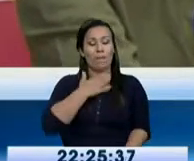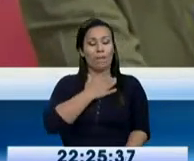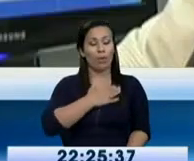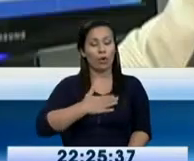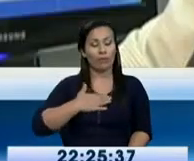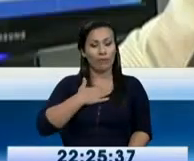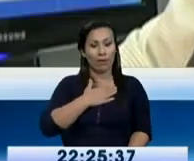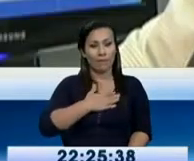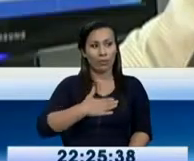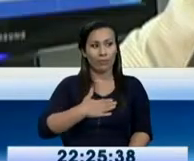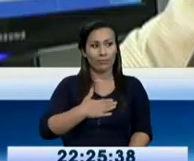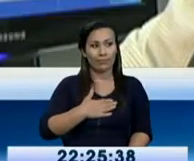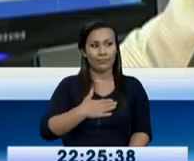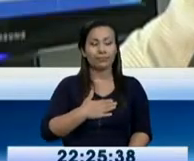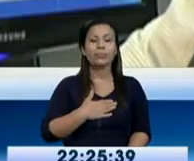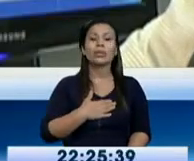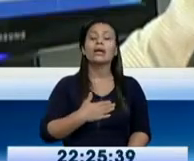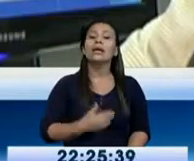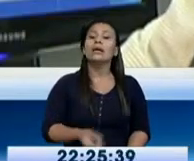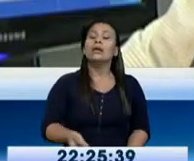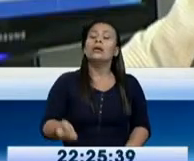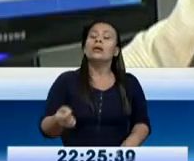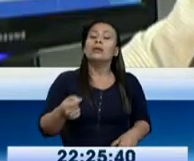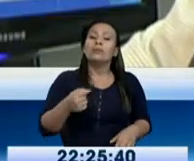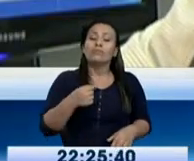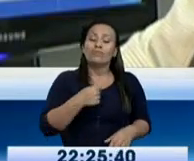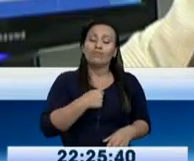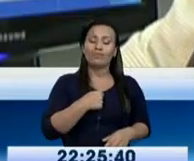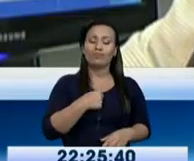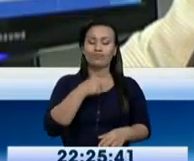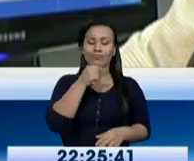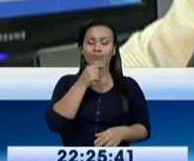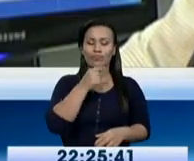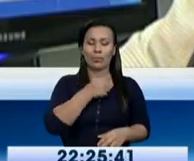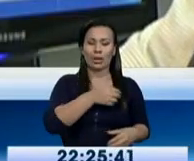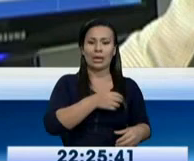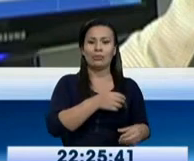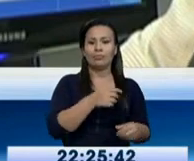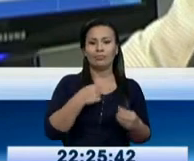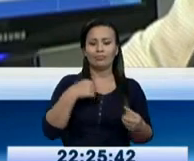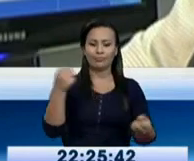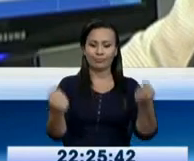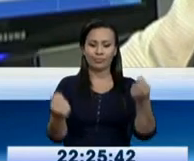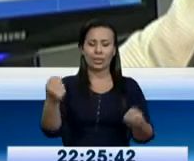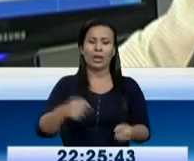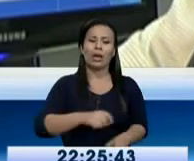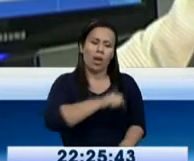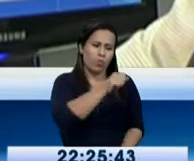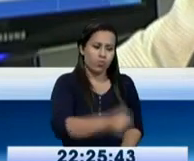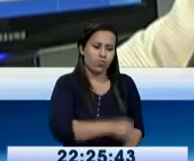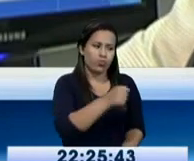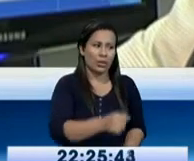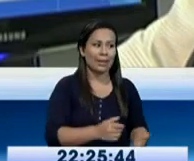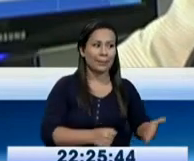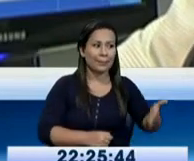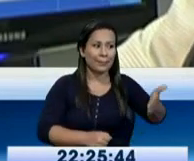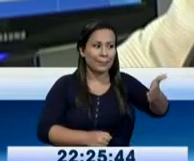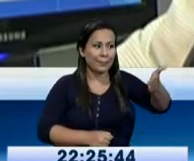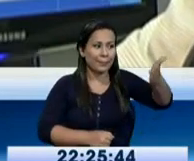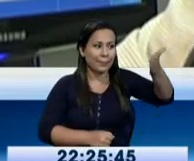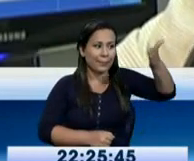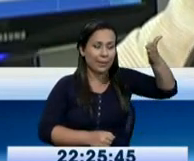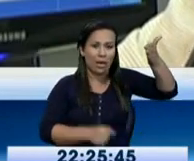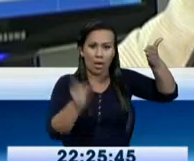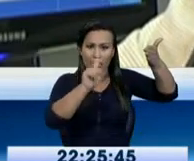recomendaciones. Utilizar los retrovisores, quien va conduciendo, elevar los cristales, poner los seguros en las puertas,